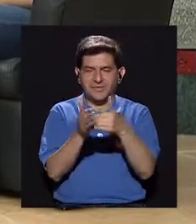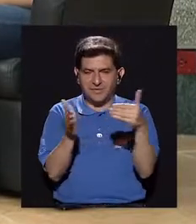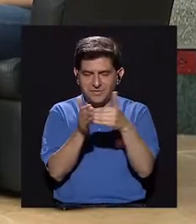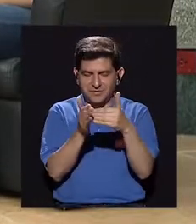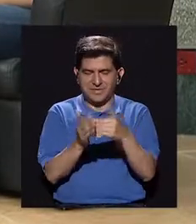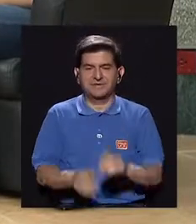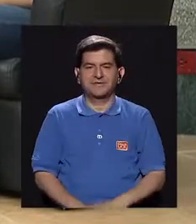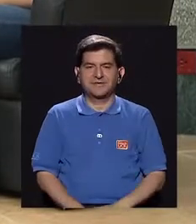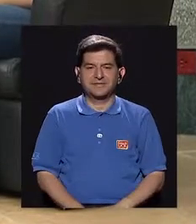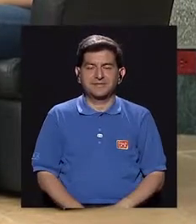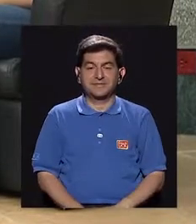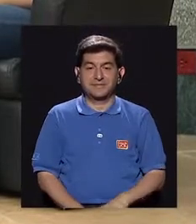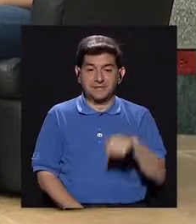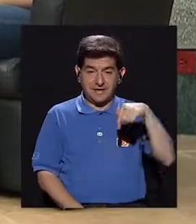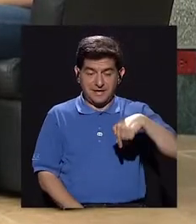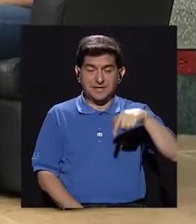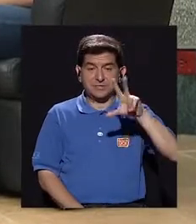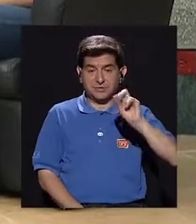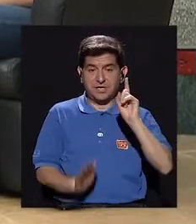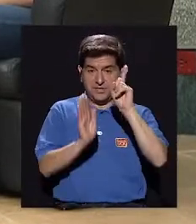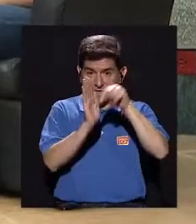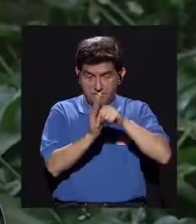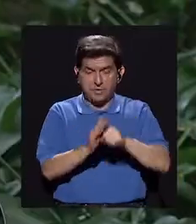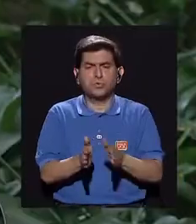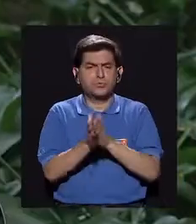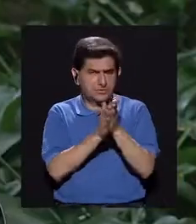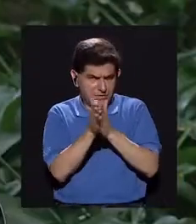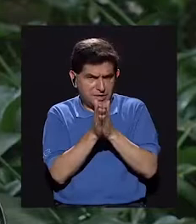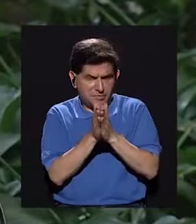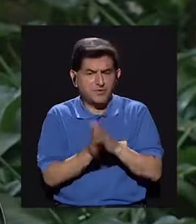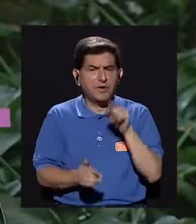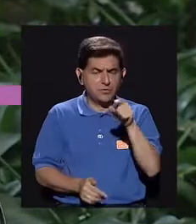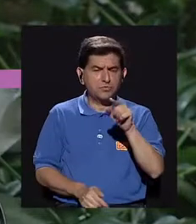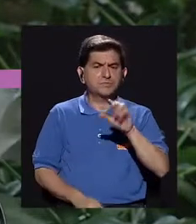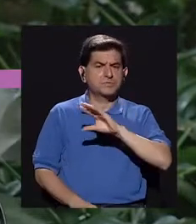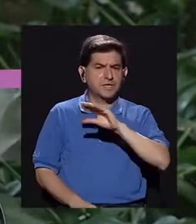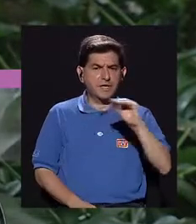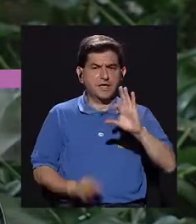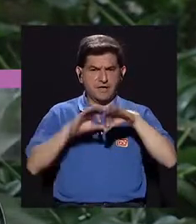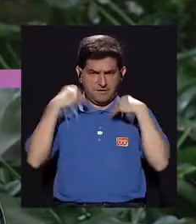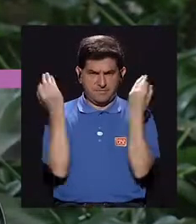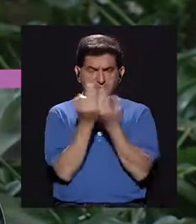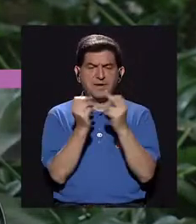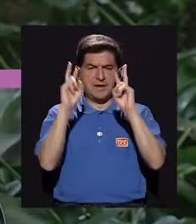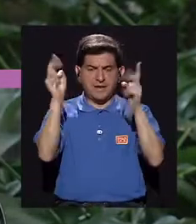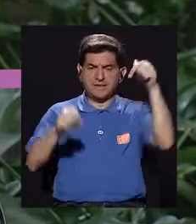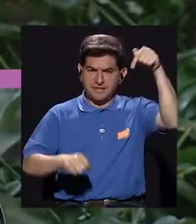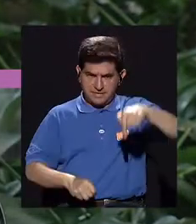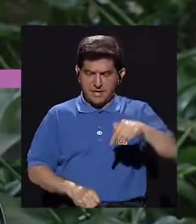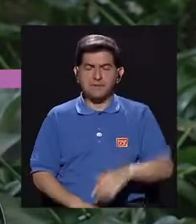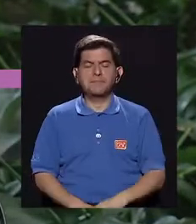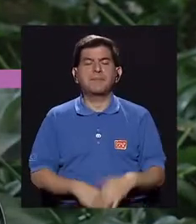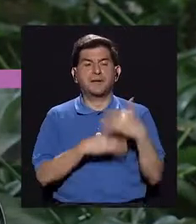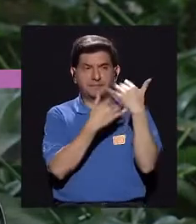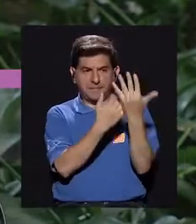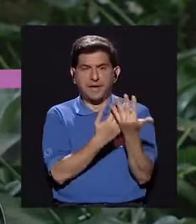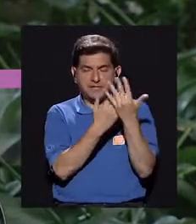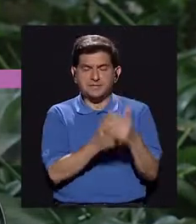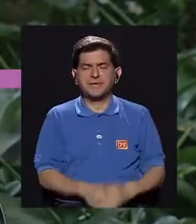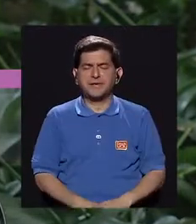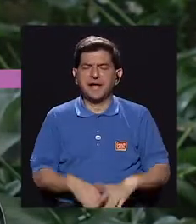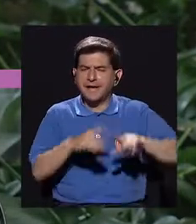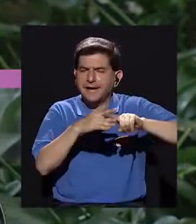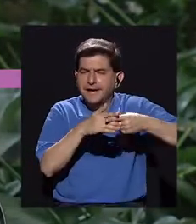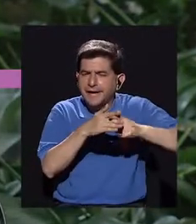ustedes nuevamente y esperamos que realmente estos 30 minutos sean de gran utilidad para usted y toda su familia, porque el tema de hoy definitivamente que esperamos que